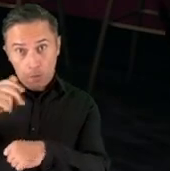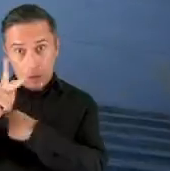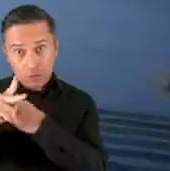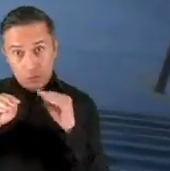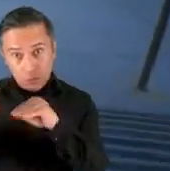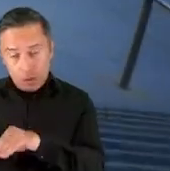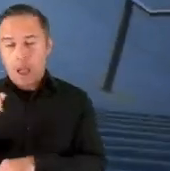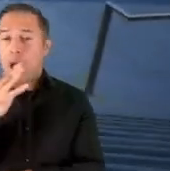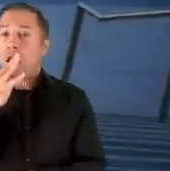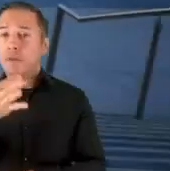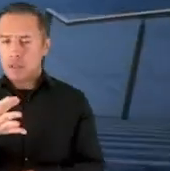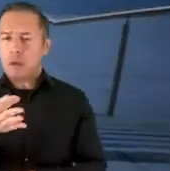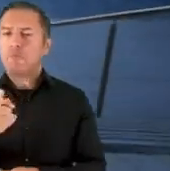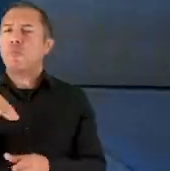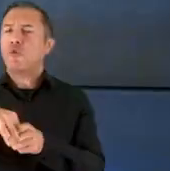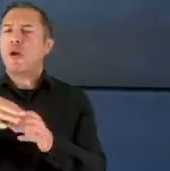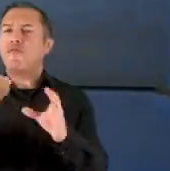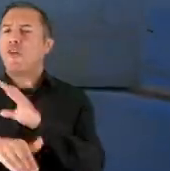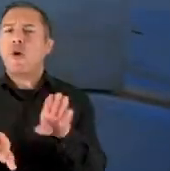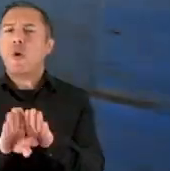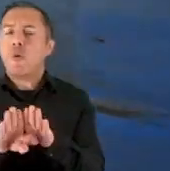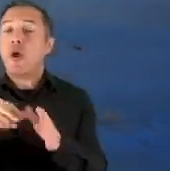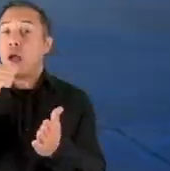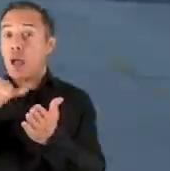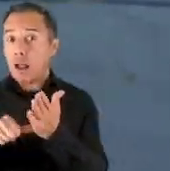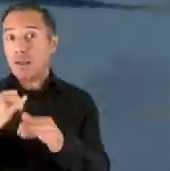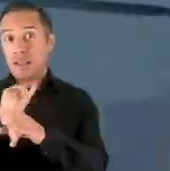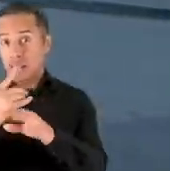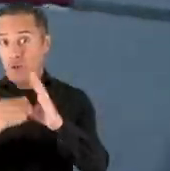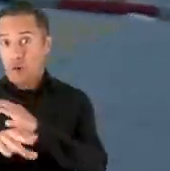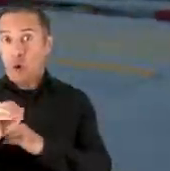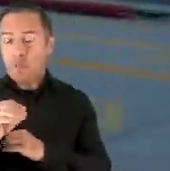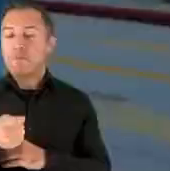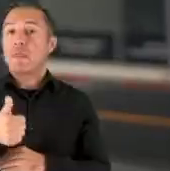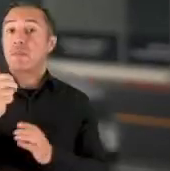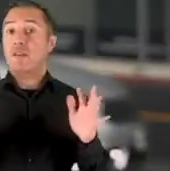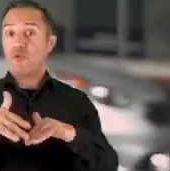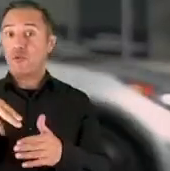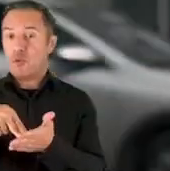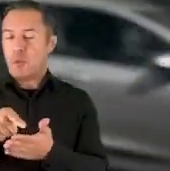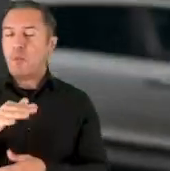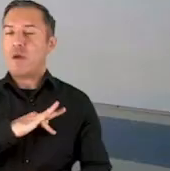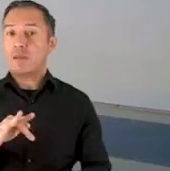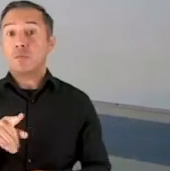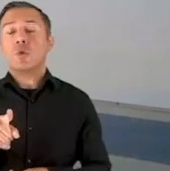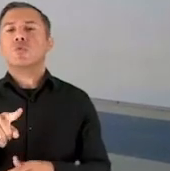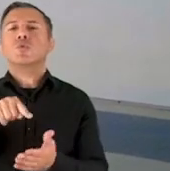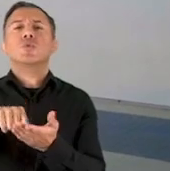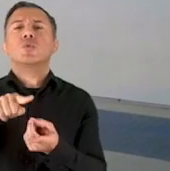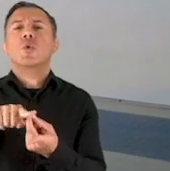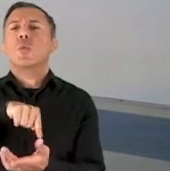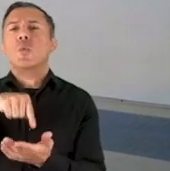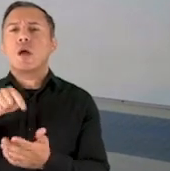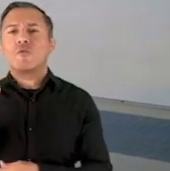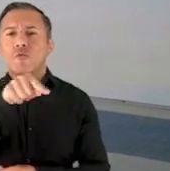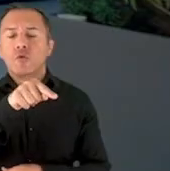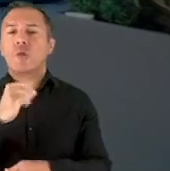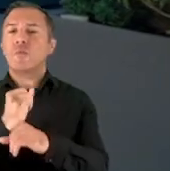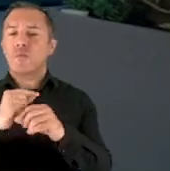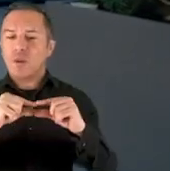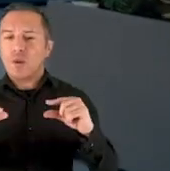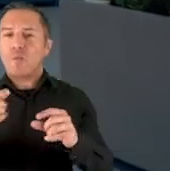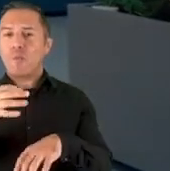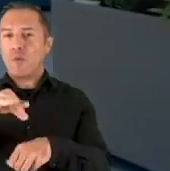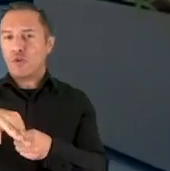extranjero avísales que pueden registrarse para votar de manera postal electrónica o por primera vez de forma presencial consulta las sedes en